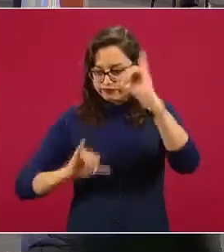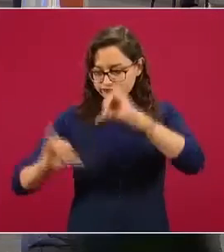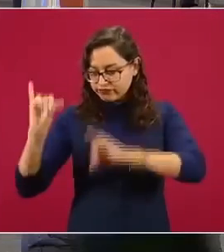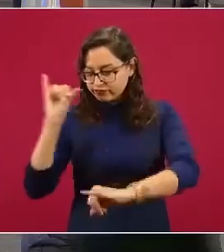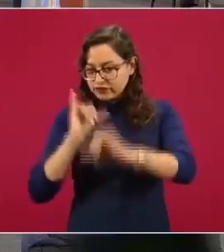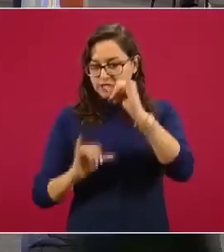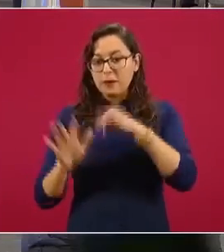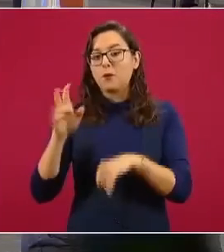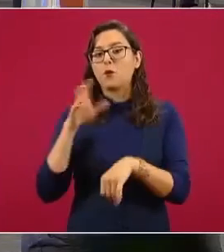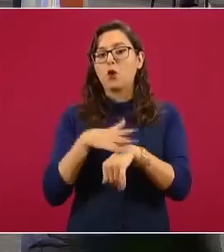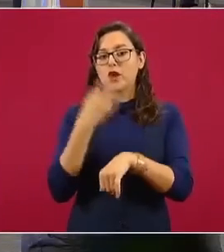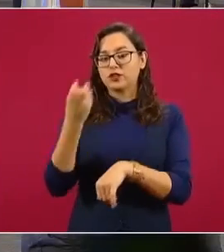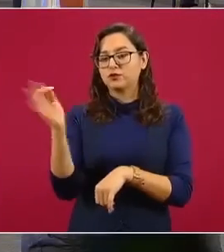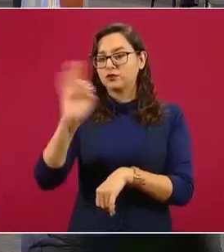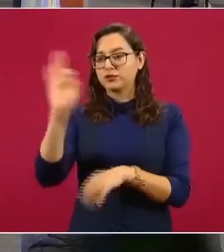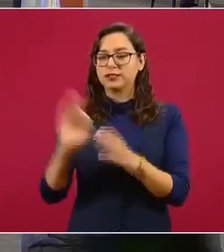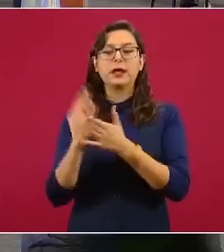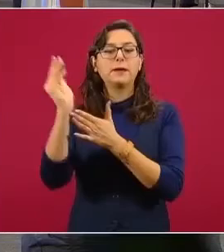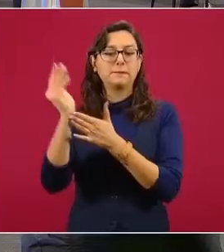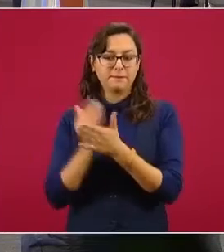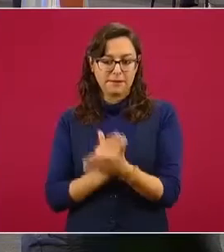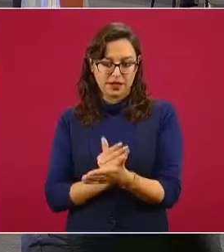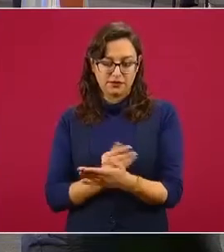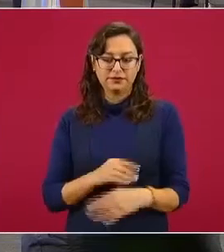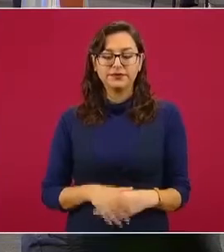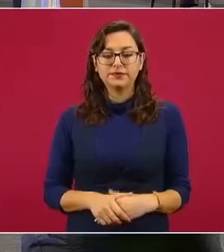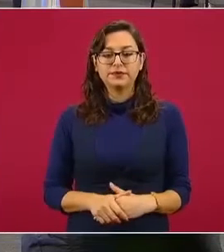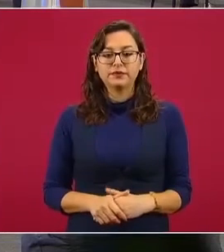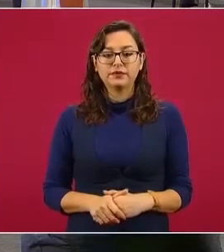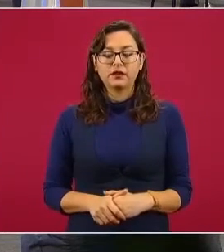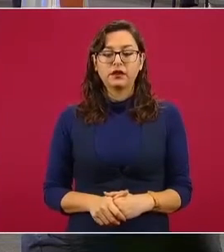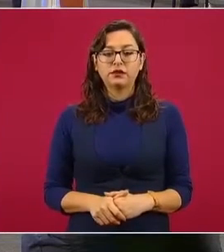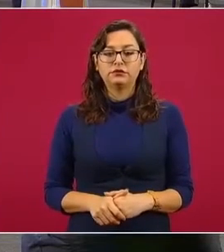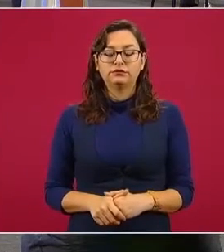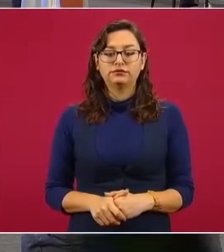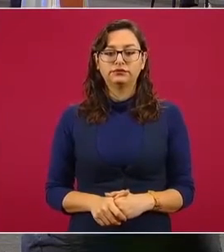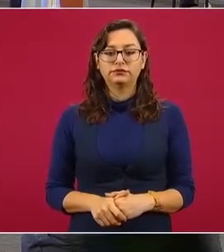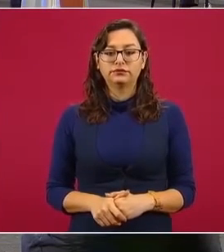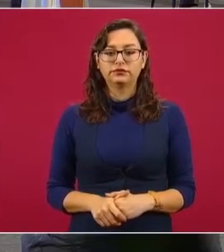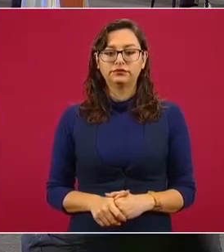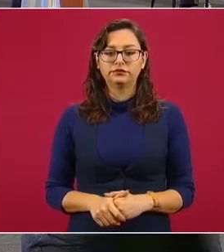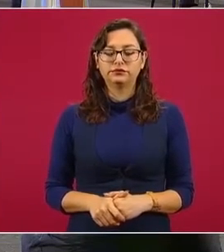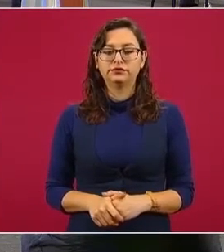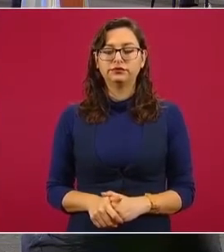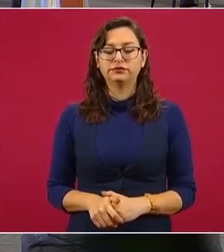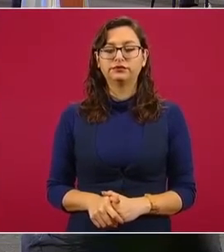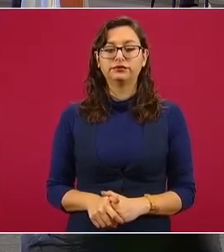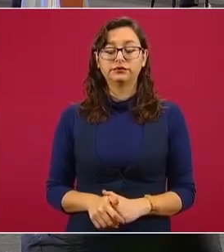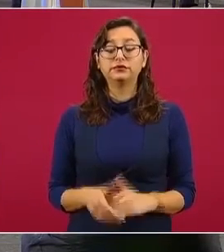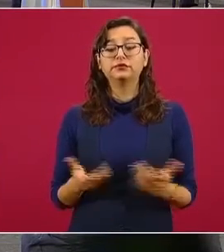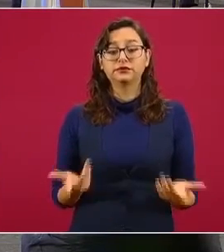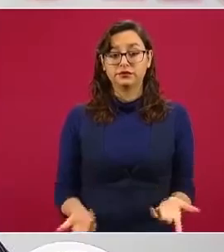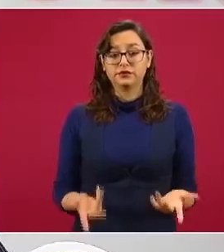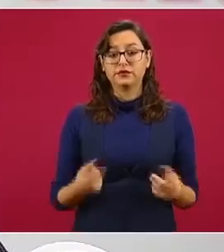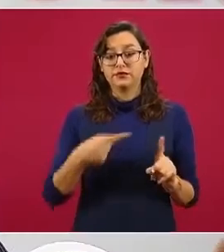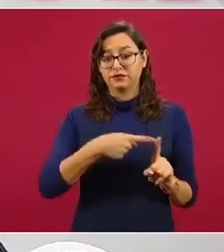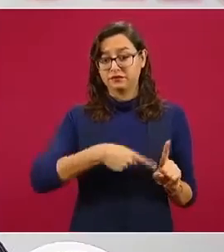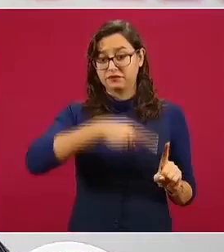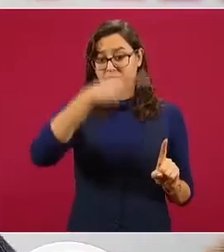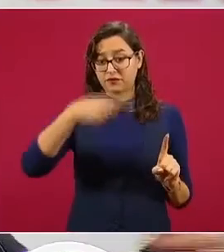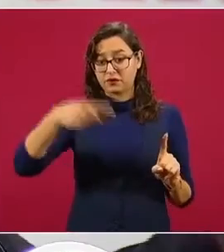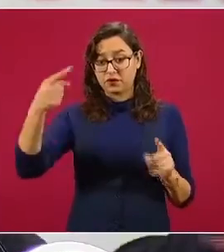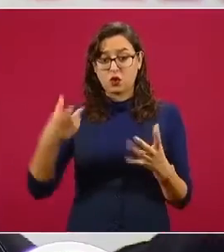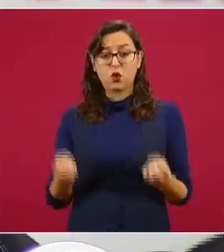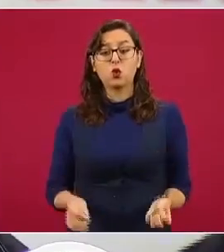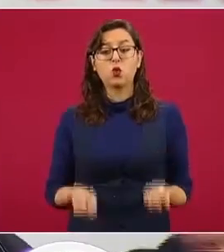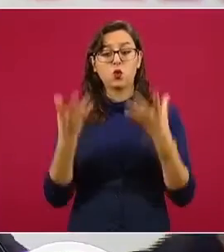demarcación. La siguiente. Cuando vemos la curva de casos estimados, lo que apreciamos es la tendencia. Esto es importante porque más